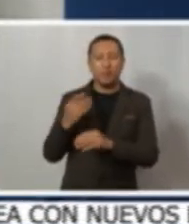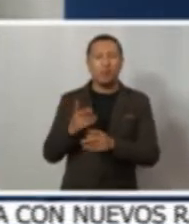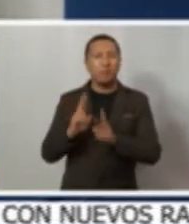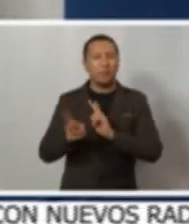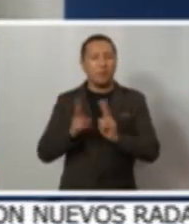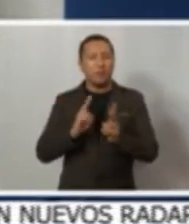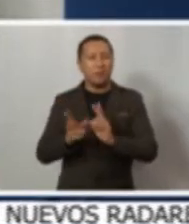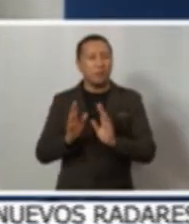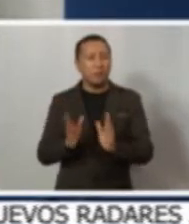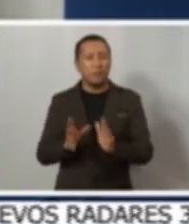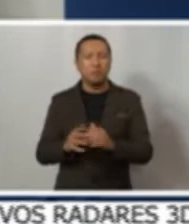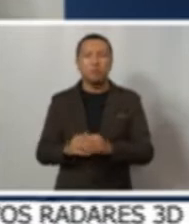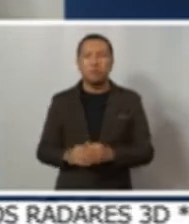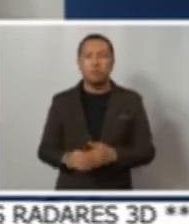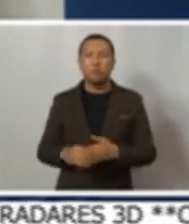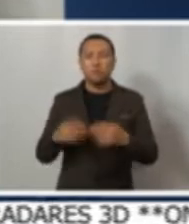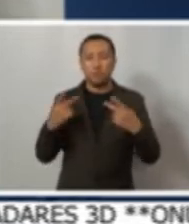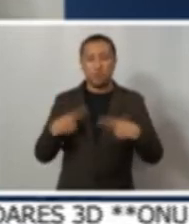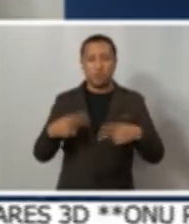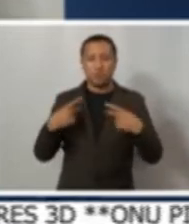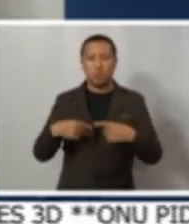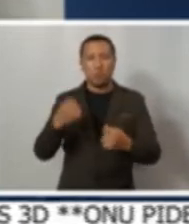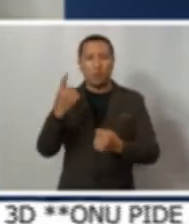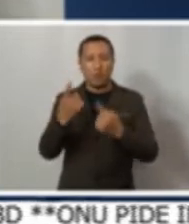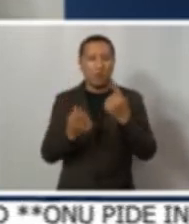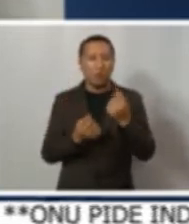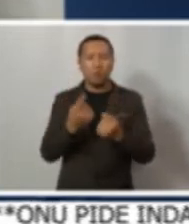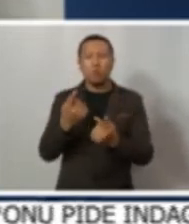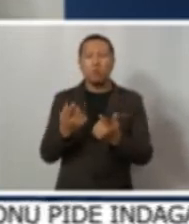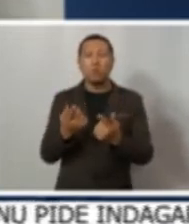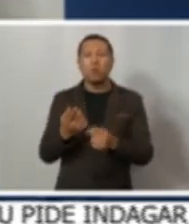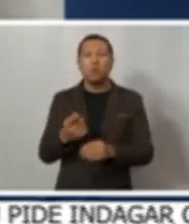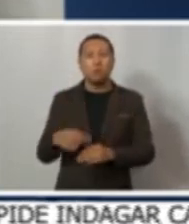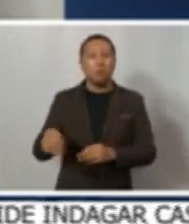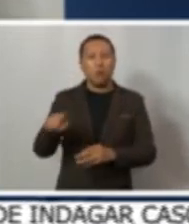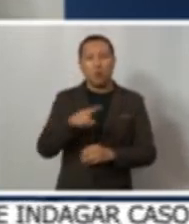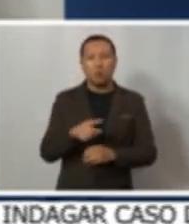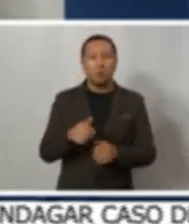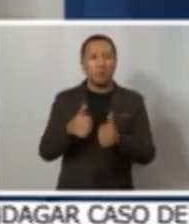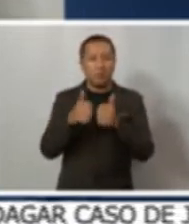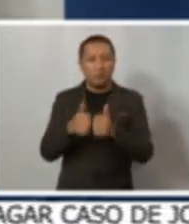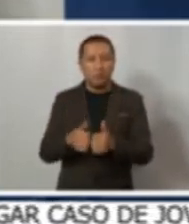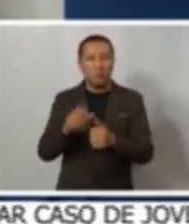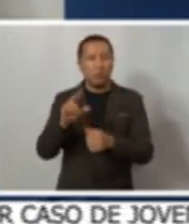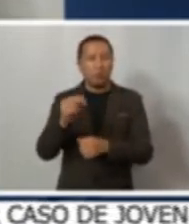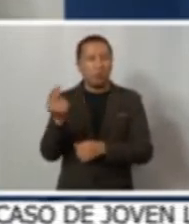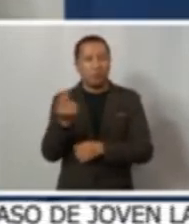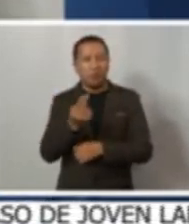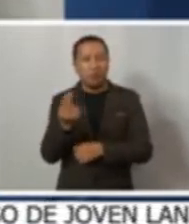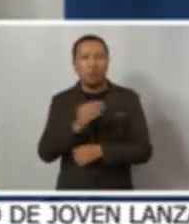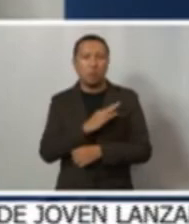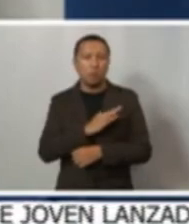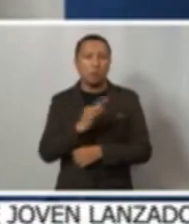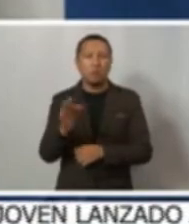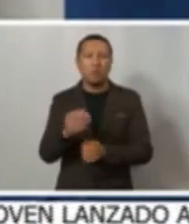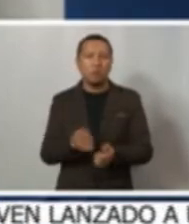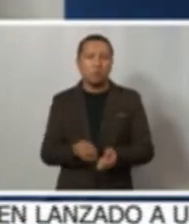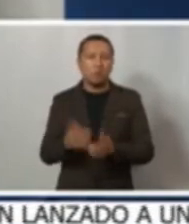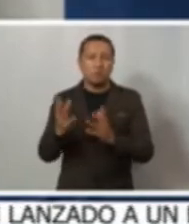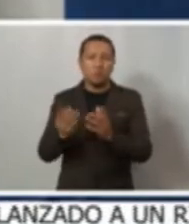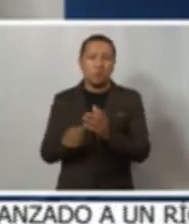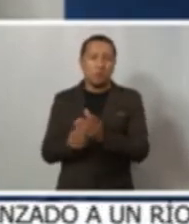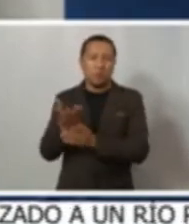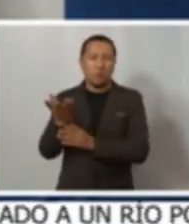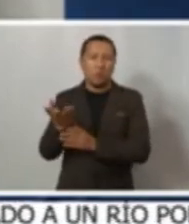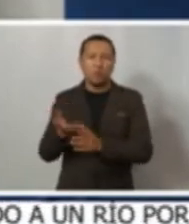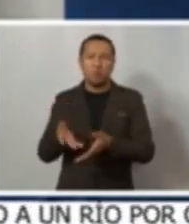tiene la necesidad de estar ingresado se fuera de alta voluntaria o de alta transitoria, ¿verdad? Para poder ocupar los espacios